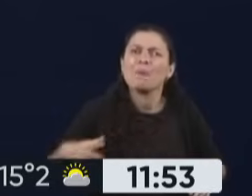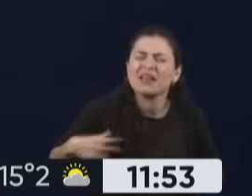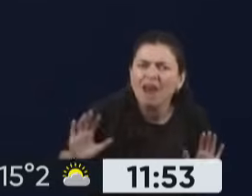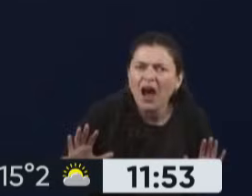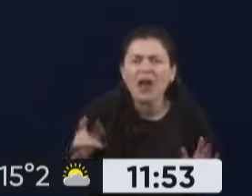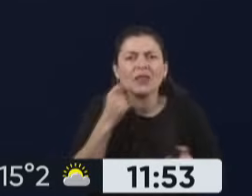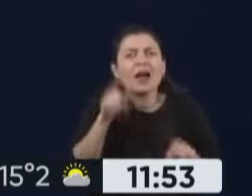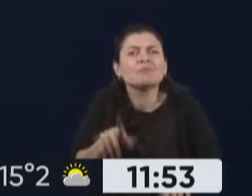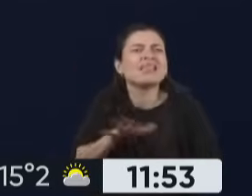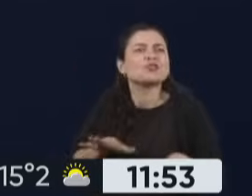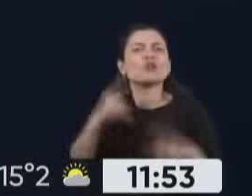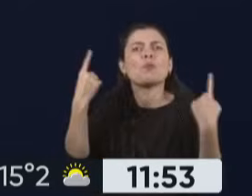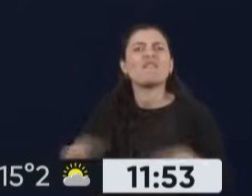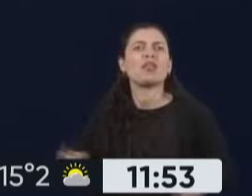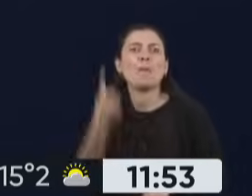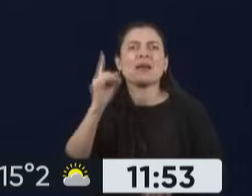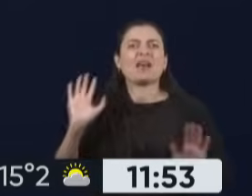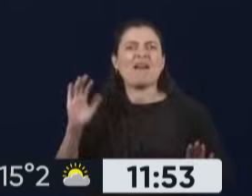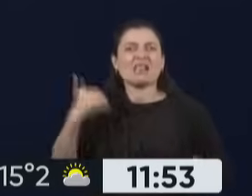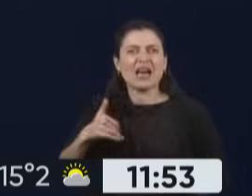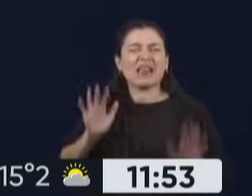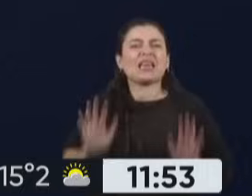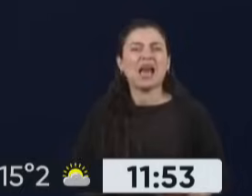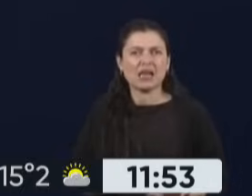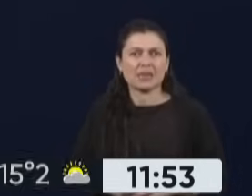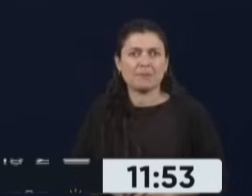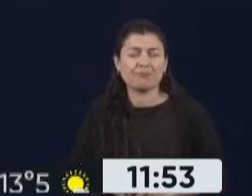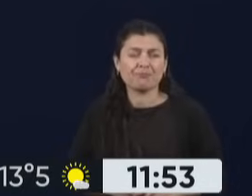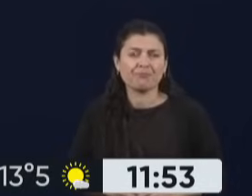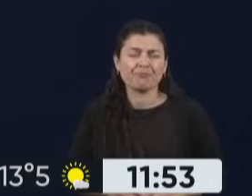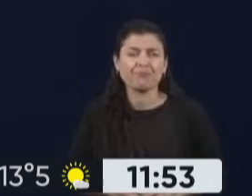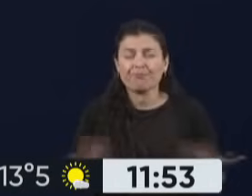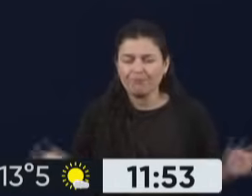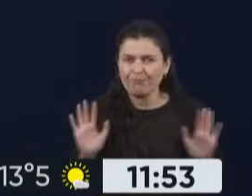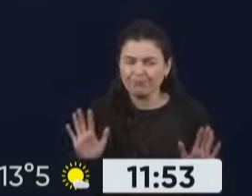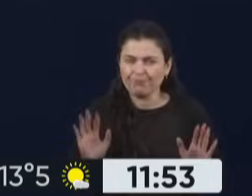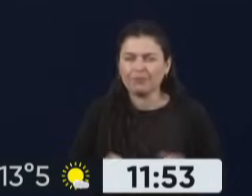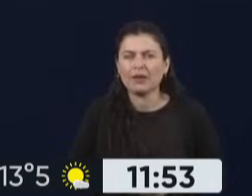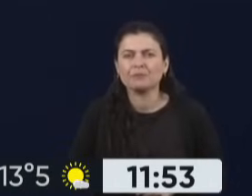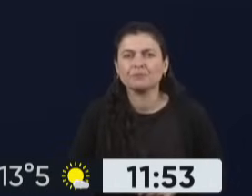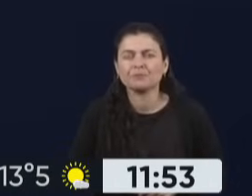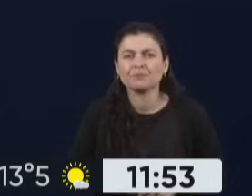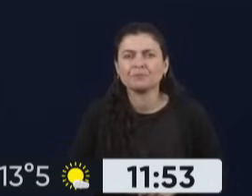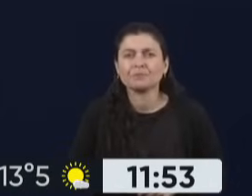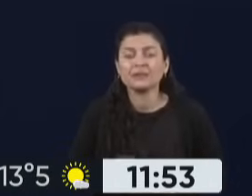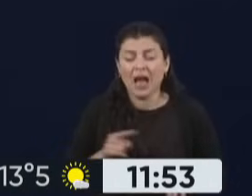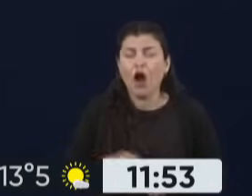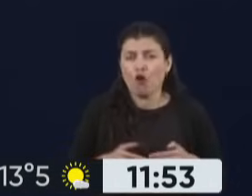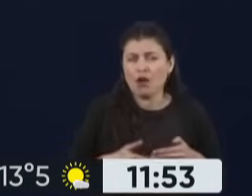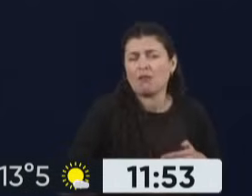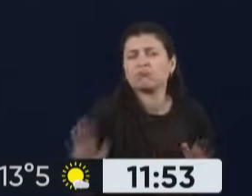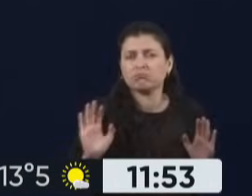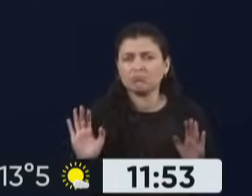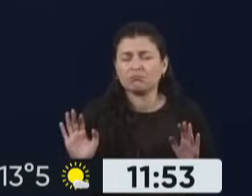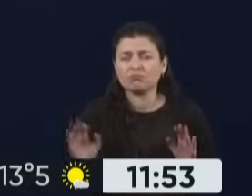estado acostumbrados desde los más jóvenes hasta los más grandes. Ahora bien, a raíz de esta situación,